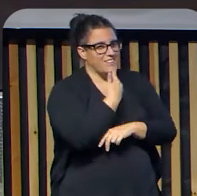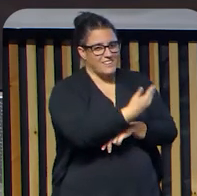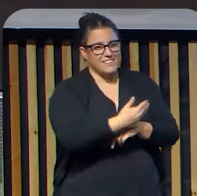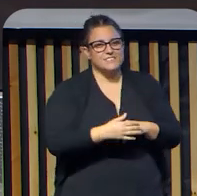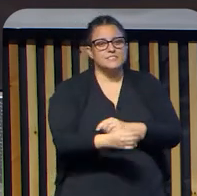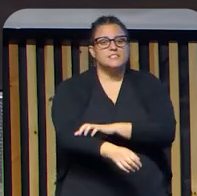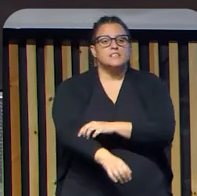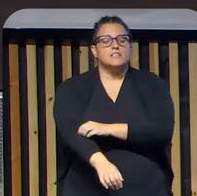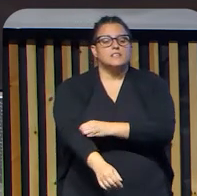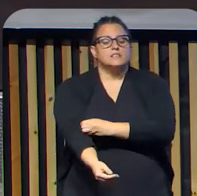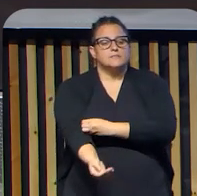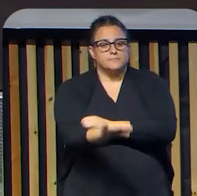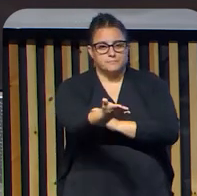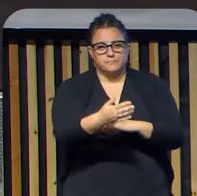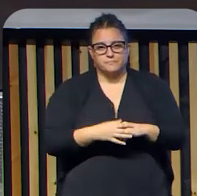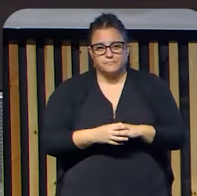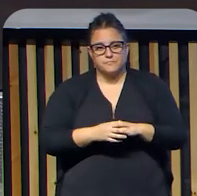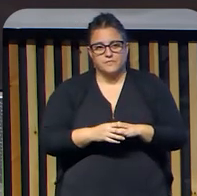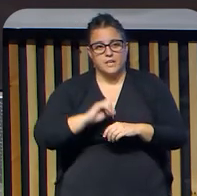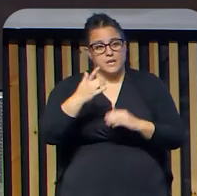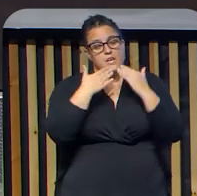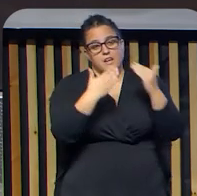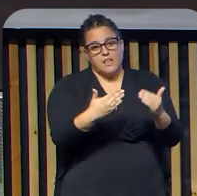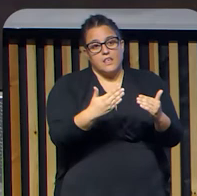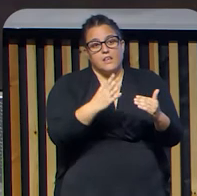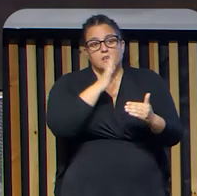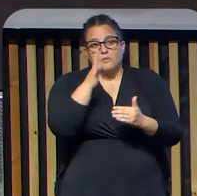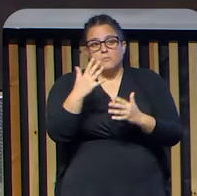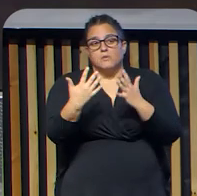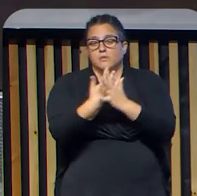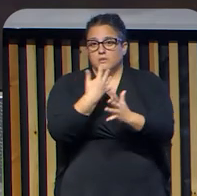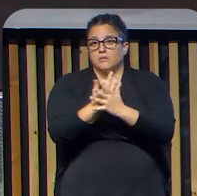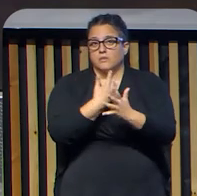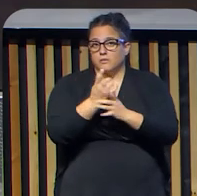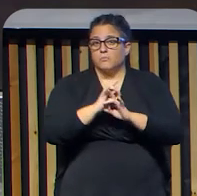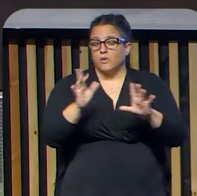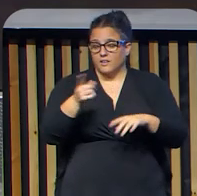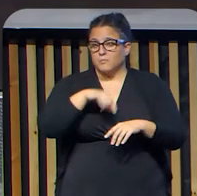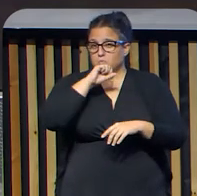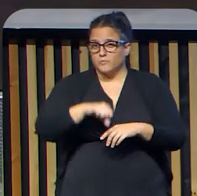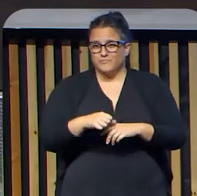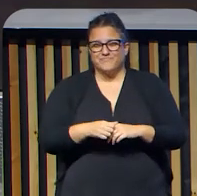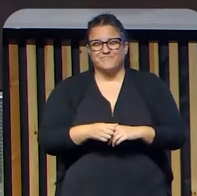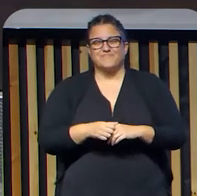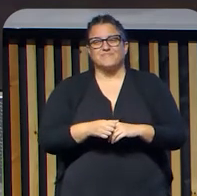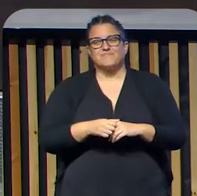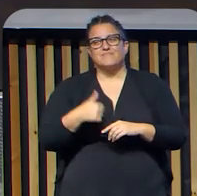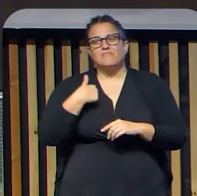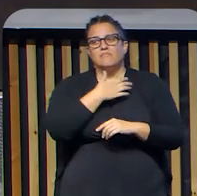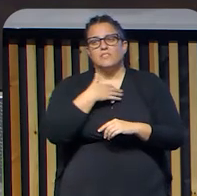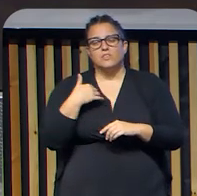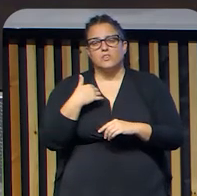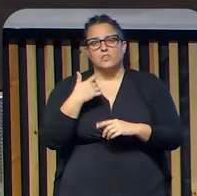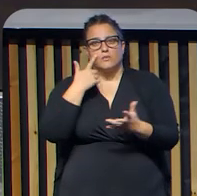y yo quería sobre todo sobre ayer en la parte del decálogo cuando comentabas lo de la participación ciudadana